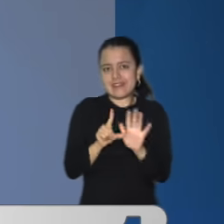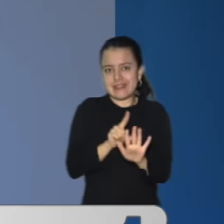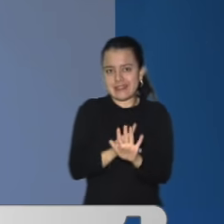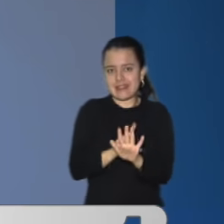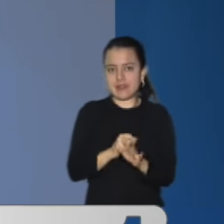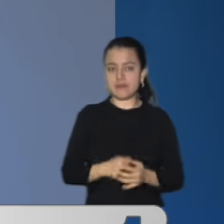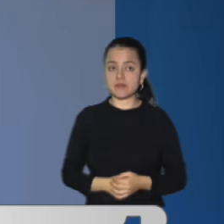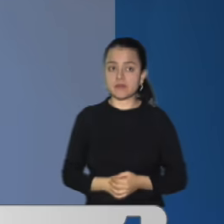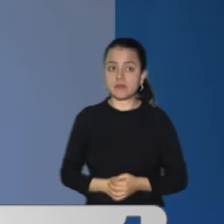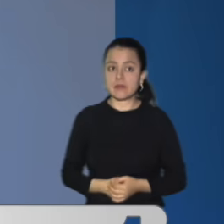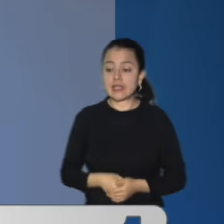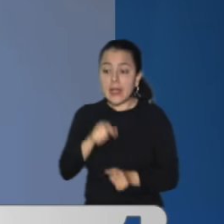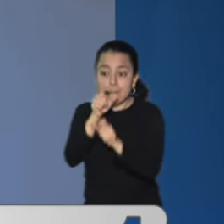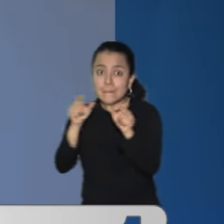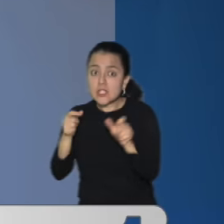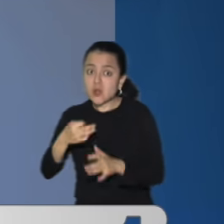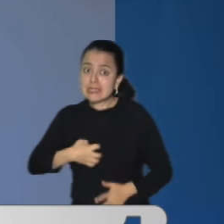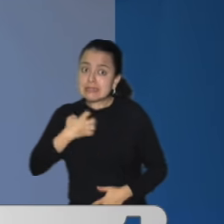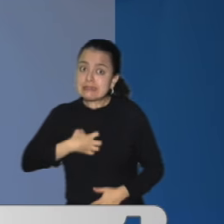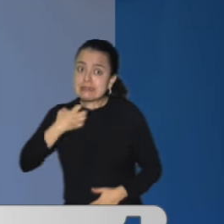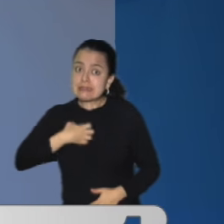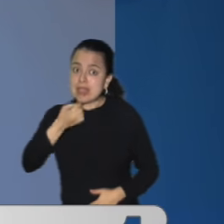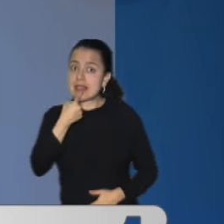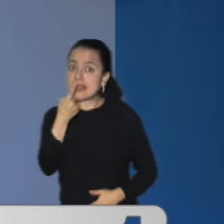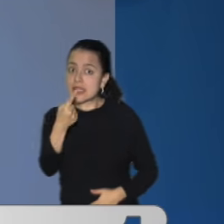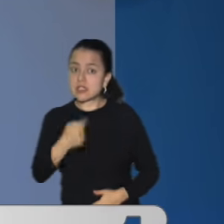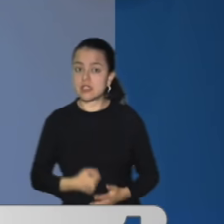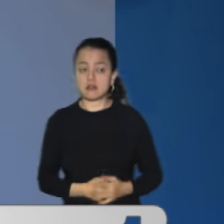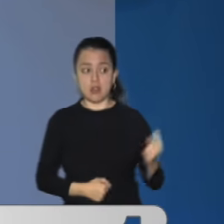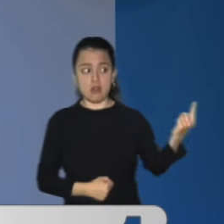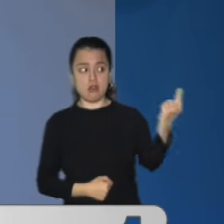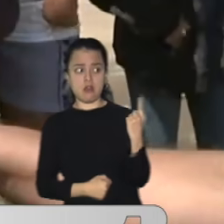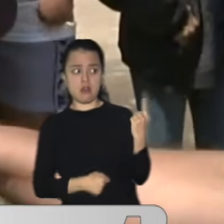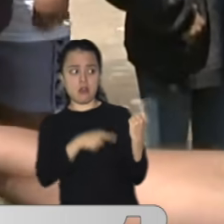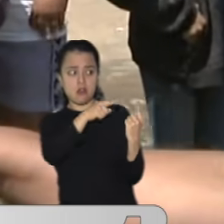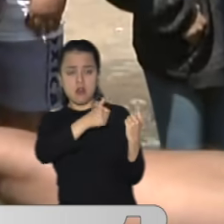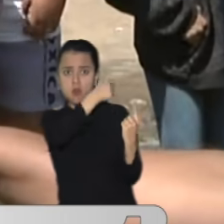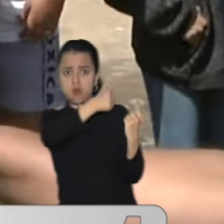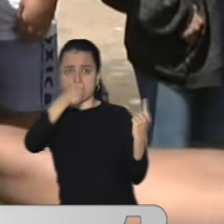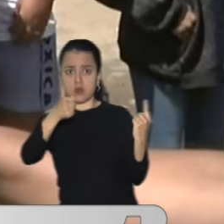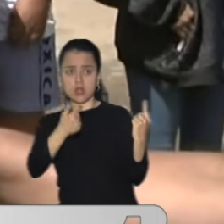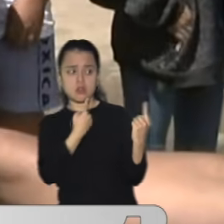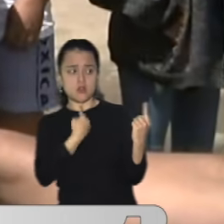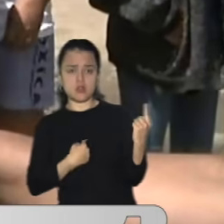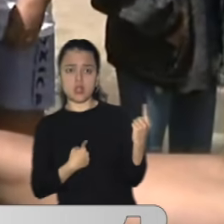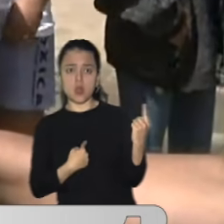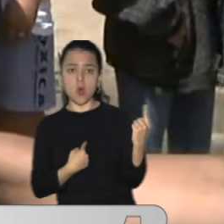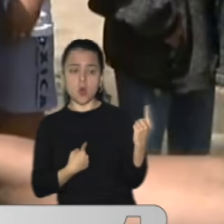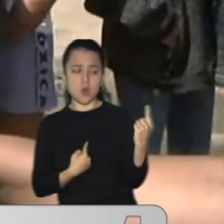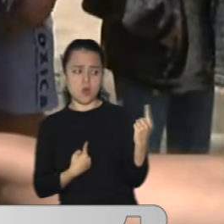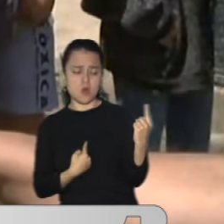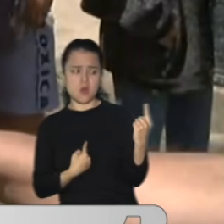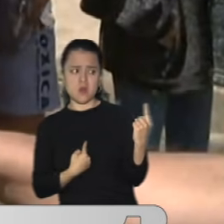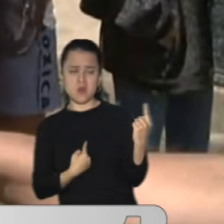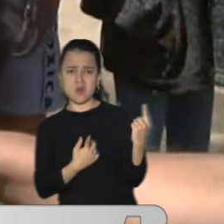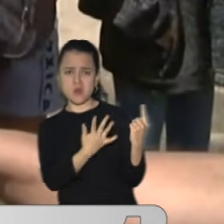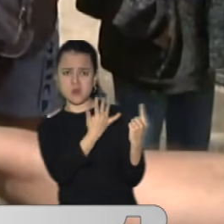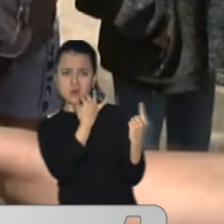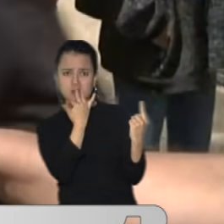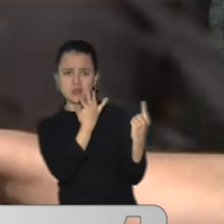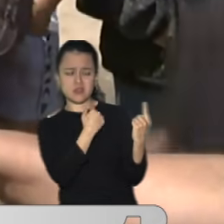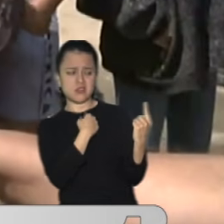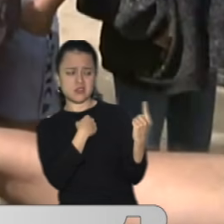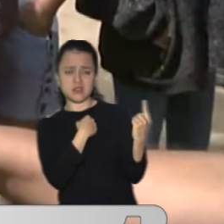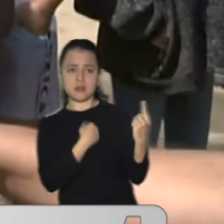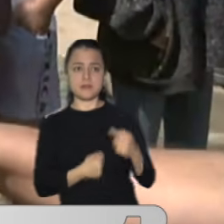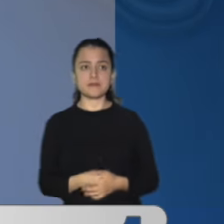de las autoridades de la Secretaría de Gobierno que adelantaban el operativo. Y dijeron que pusiéramos los niños delante, después las mujeres